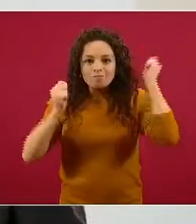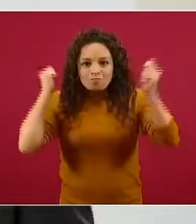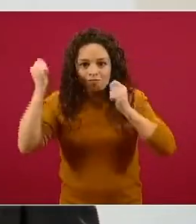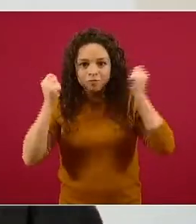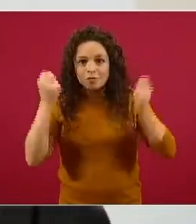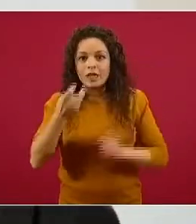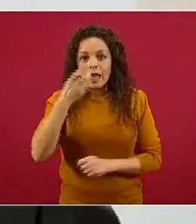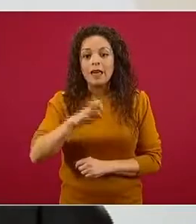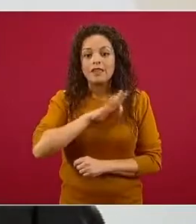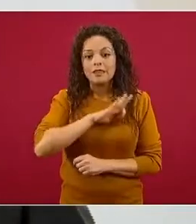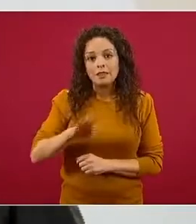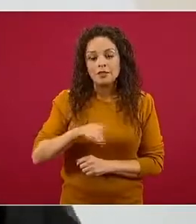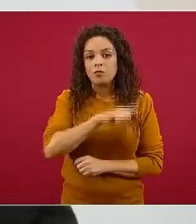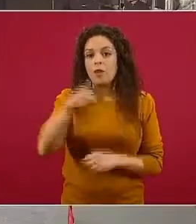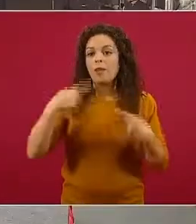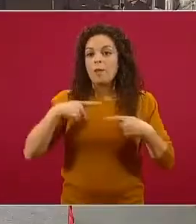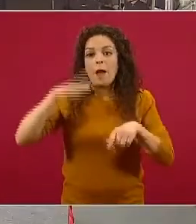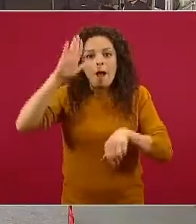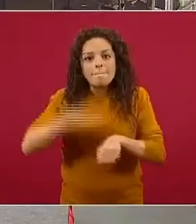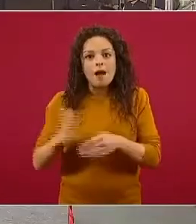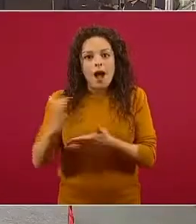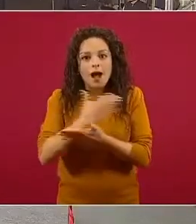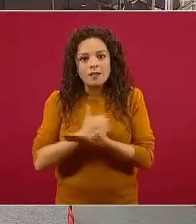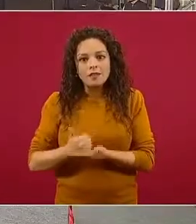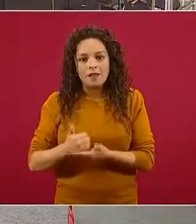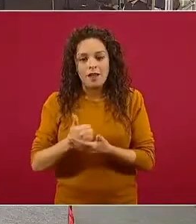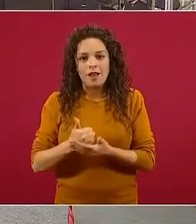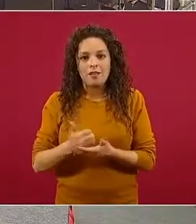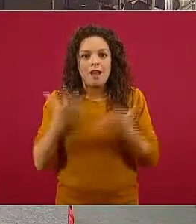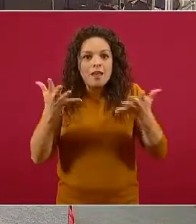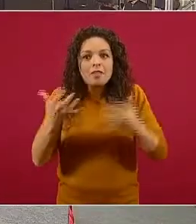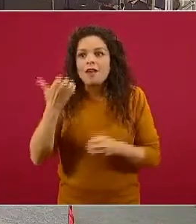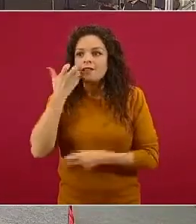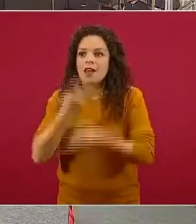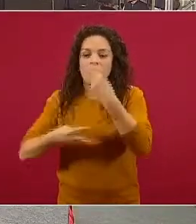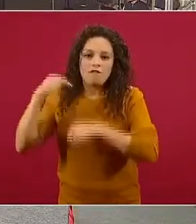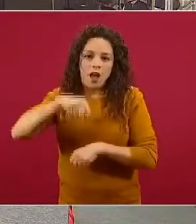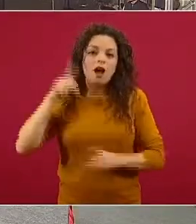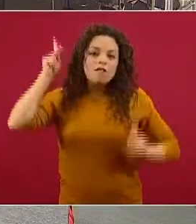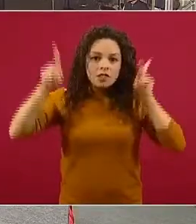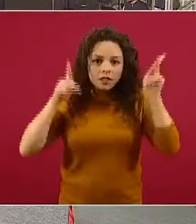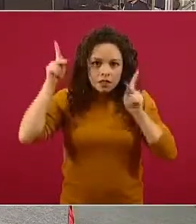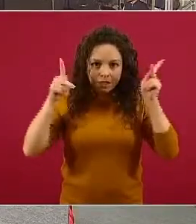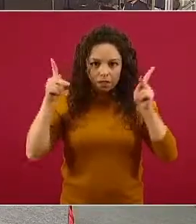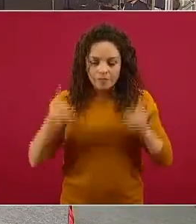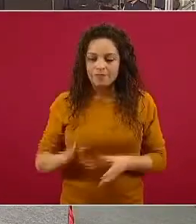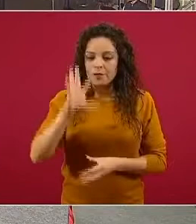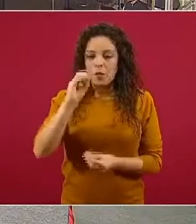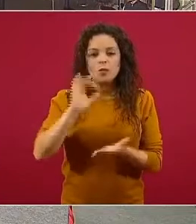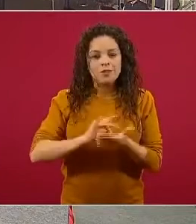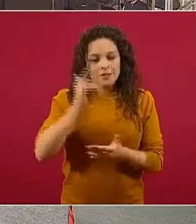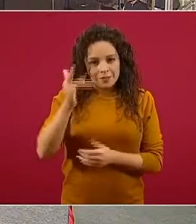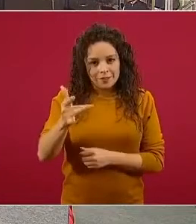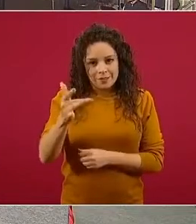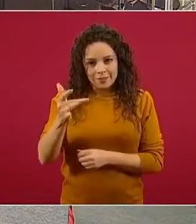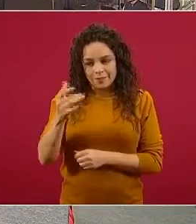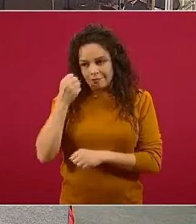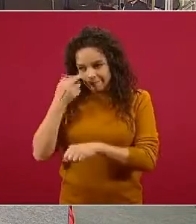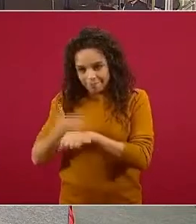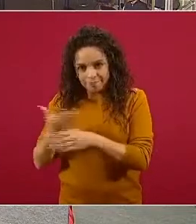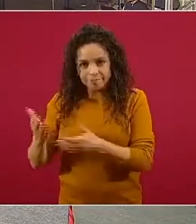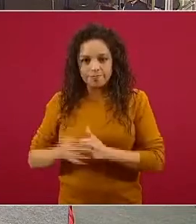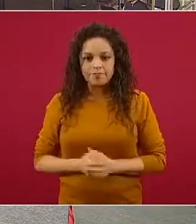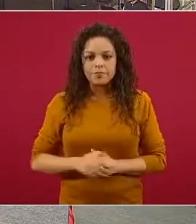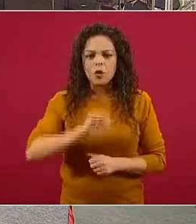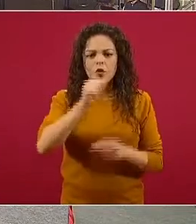las expectativas del consumidor. Excelente, muchas gracias, secretario. ¿Y su otra pregunta?